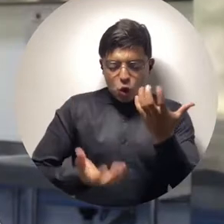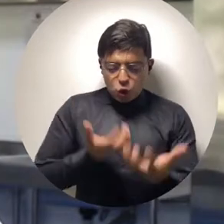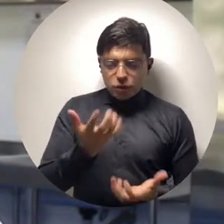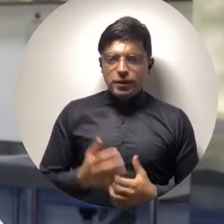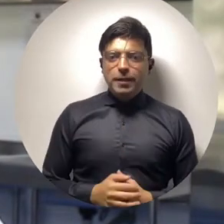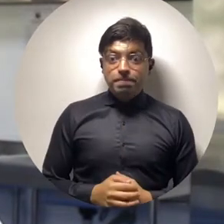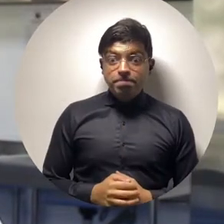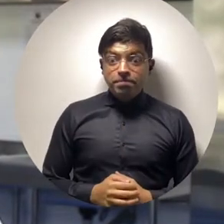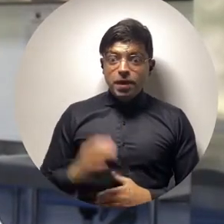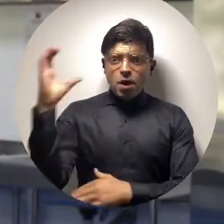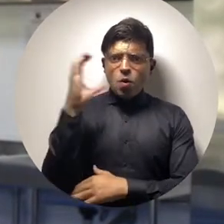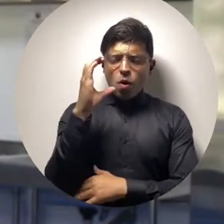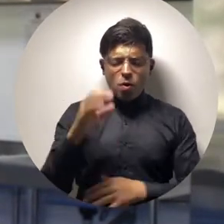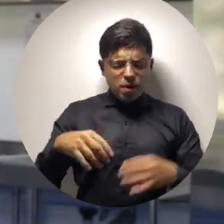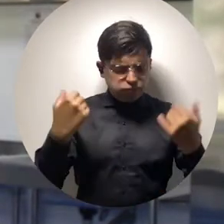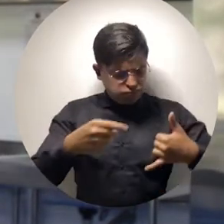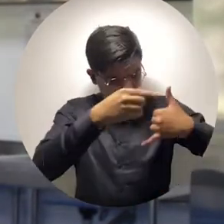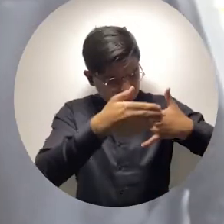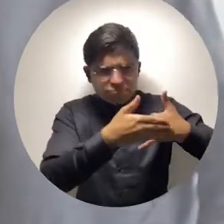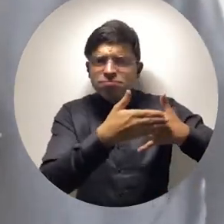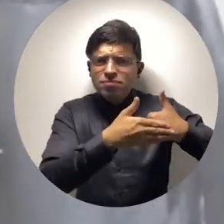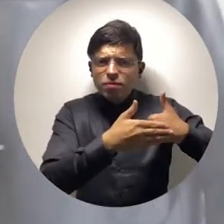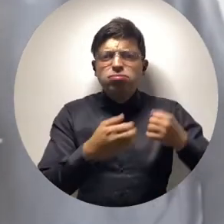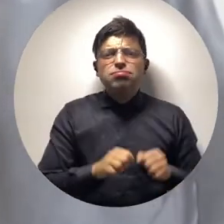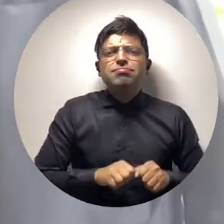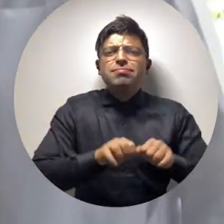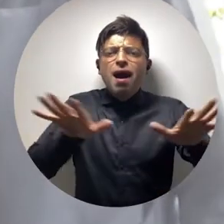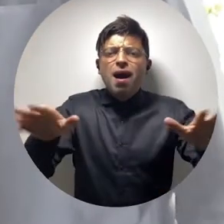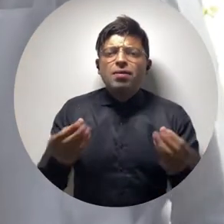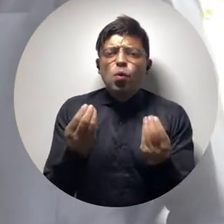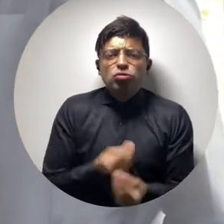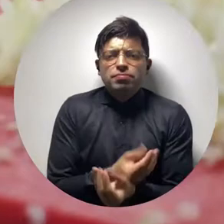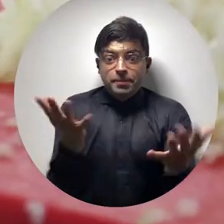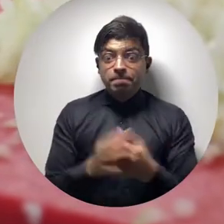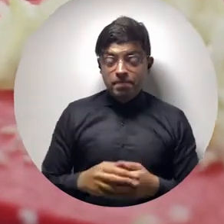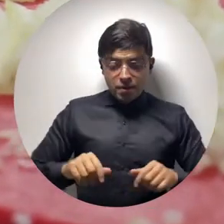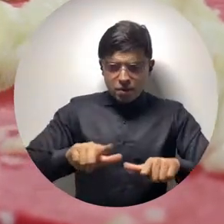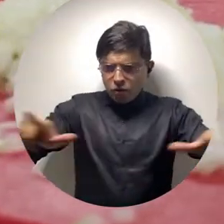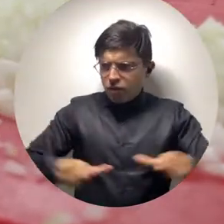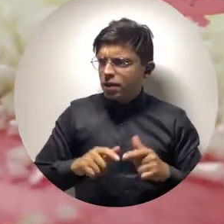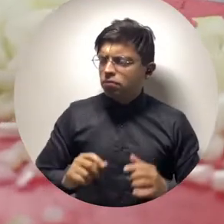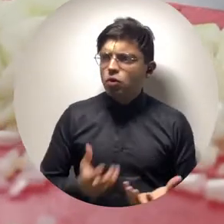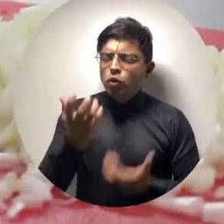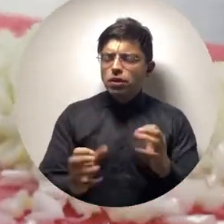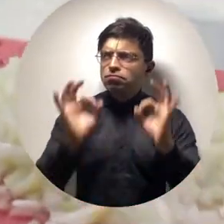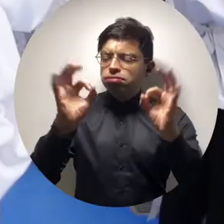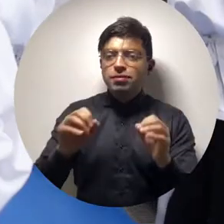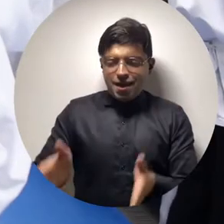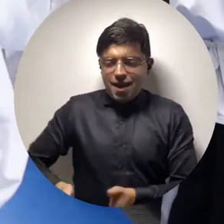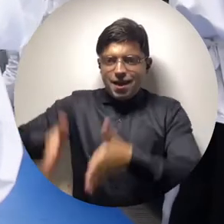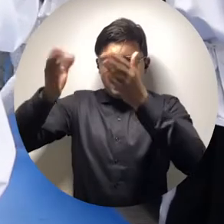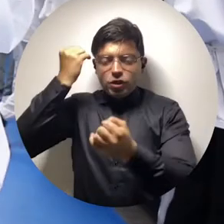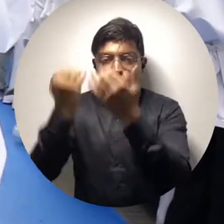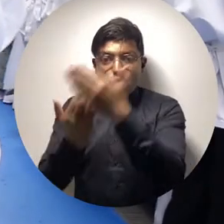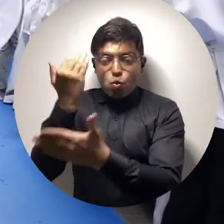y ver que colombia tiene más que dar esta moderna cocina ubicada en el edificio de innovación y emprendimiento es